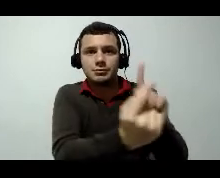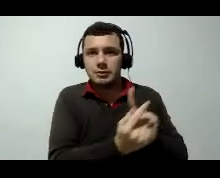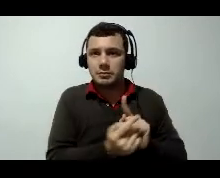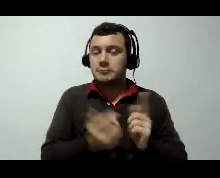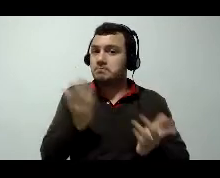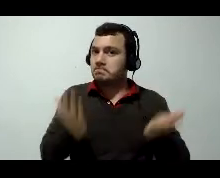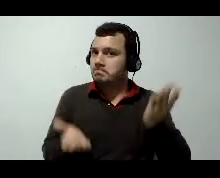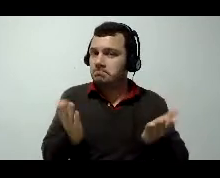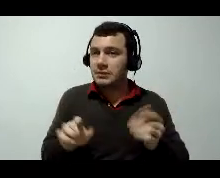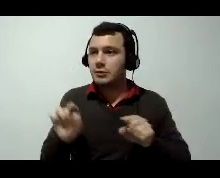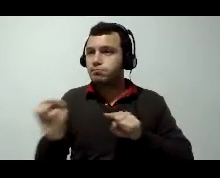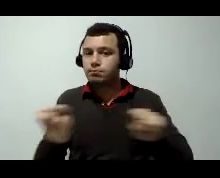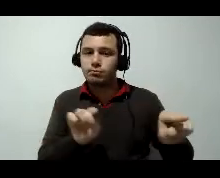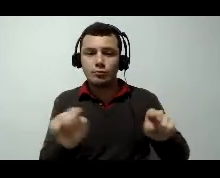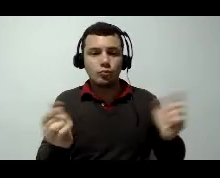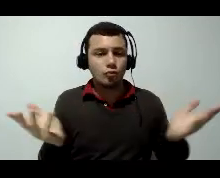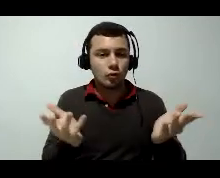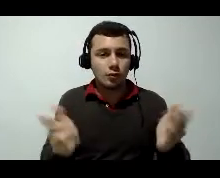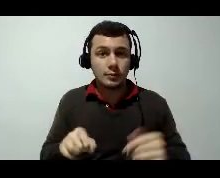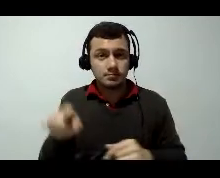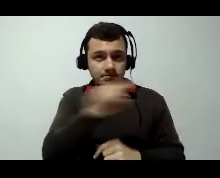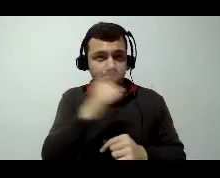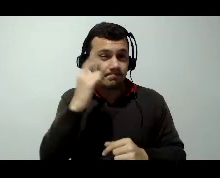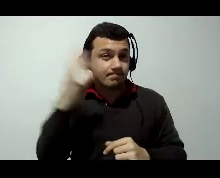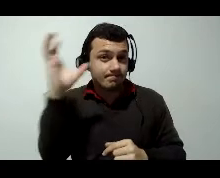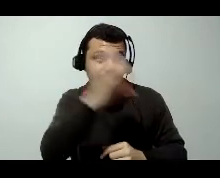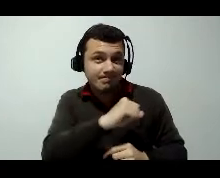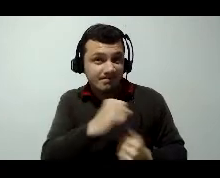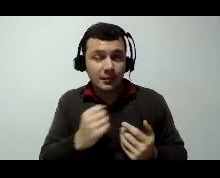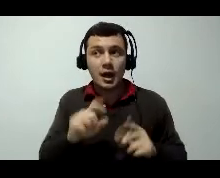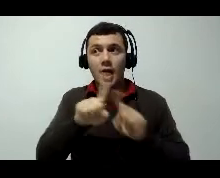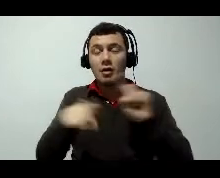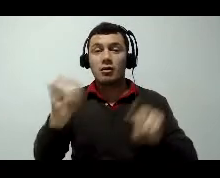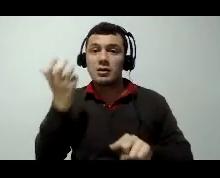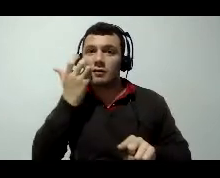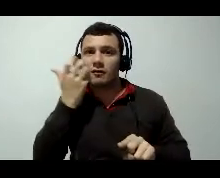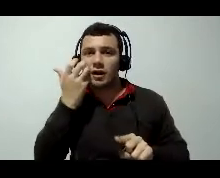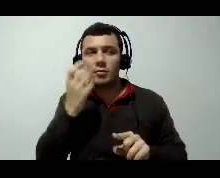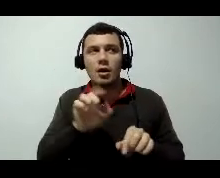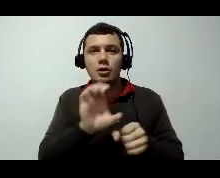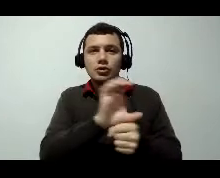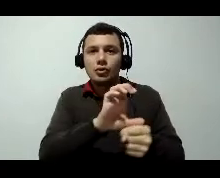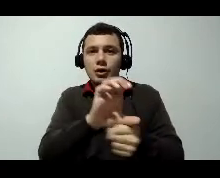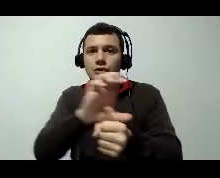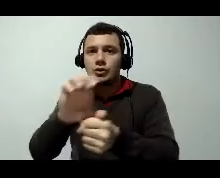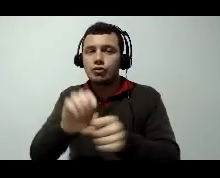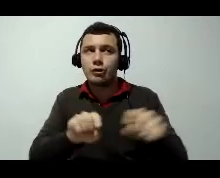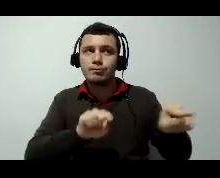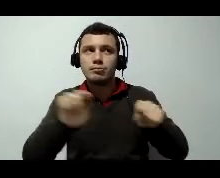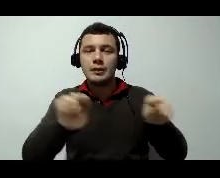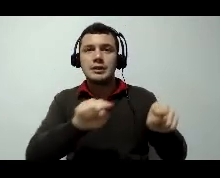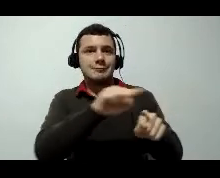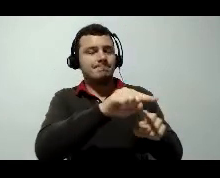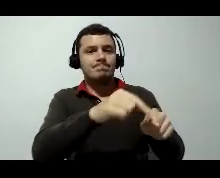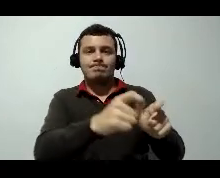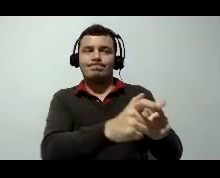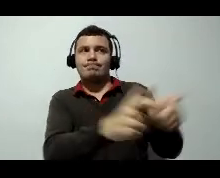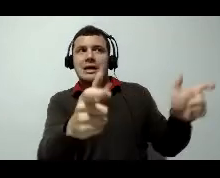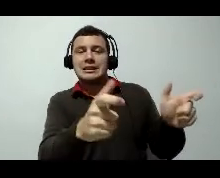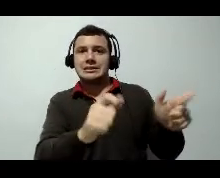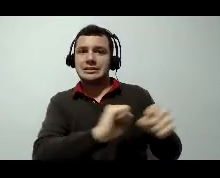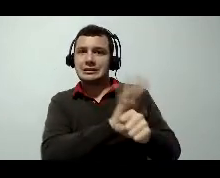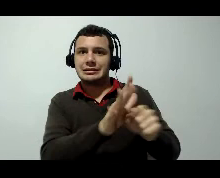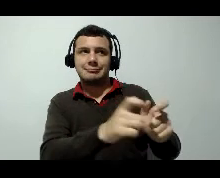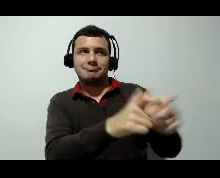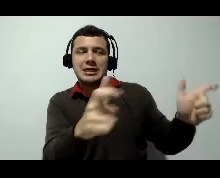el comportamiento de la enfermedad, es que vemos algunas ciudades que de una u otra manera están siendo más golpeadas. No es lo mismo la atención médica